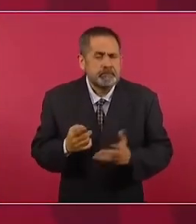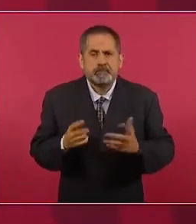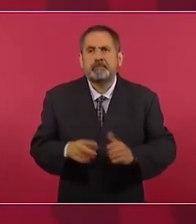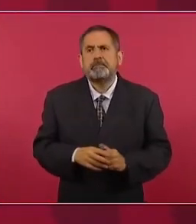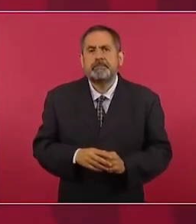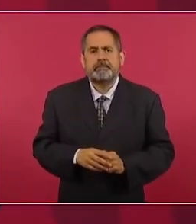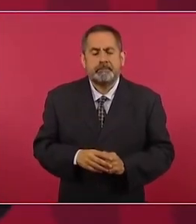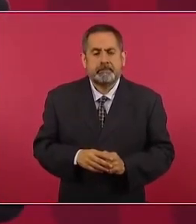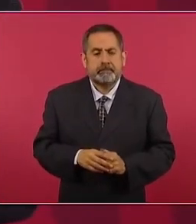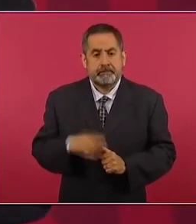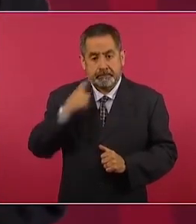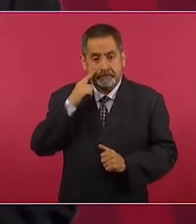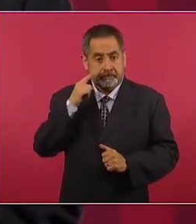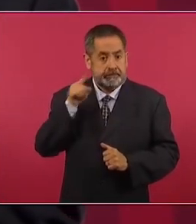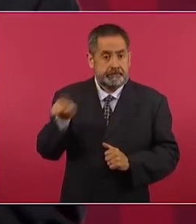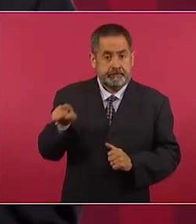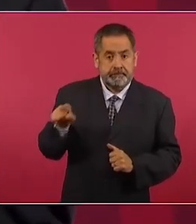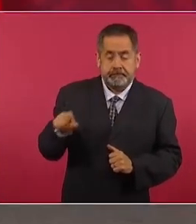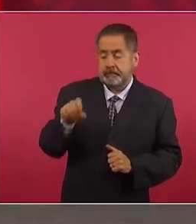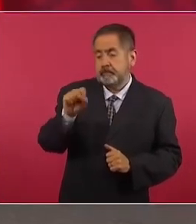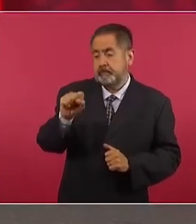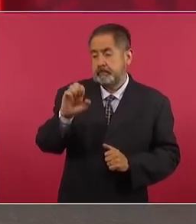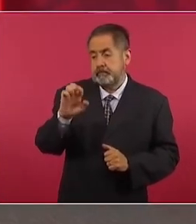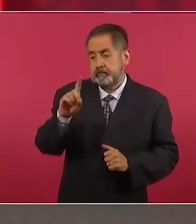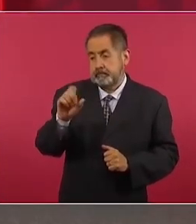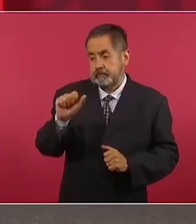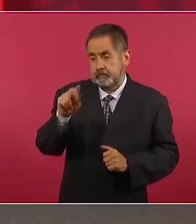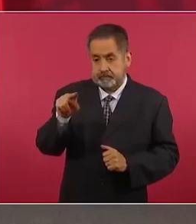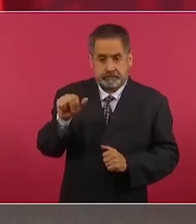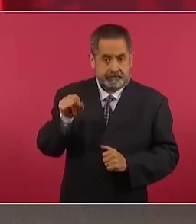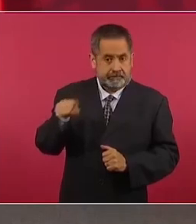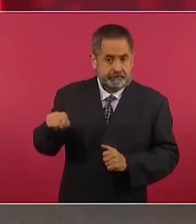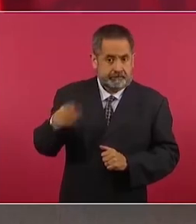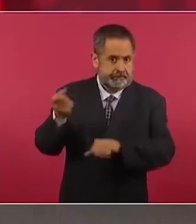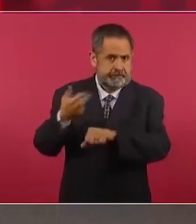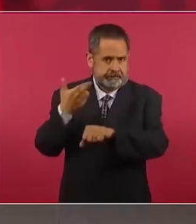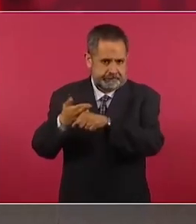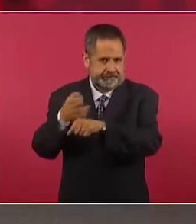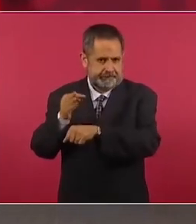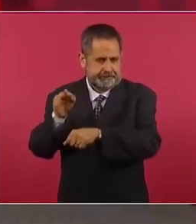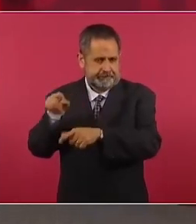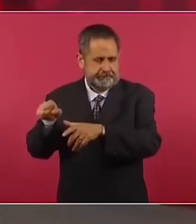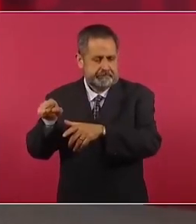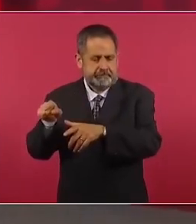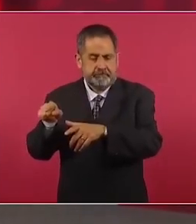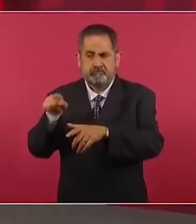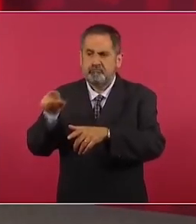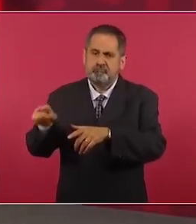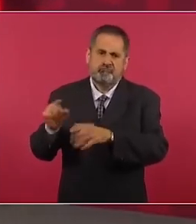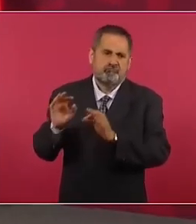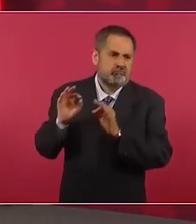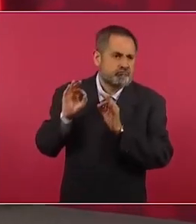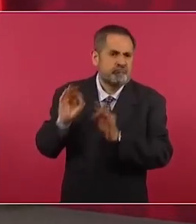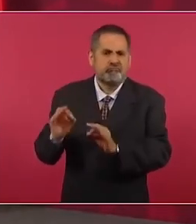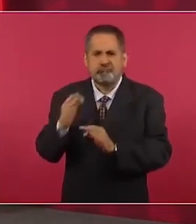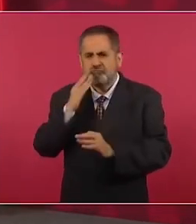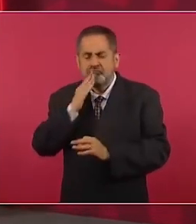Porque la Secretaría de la Defensa es una institución